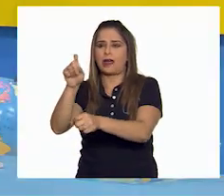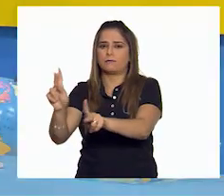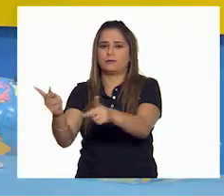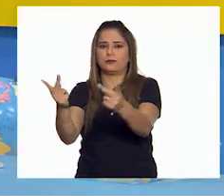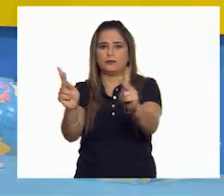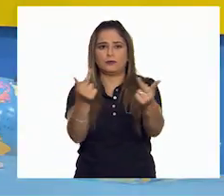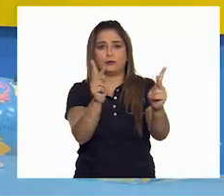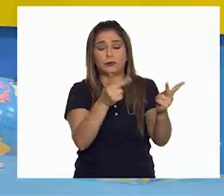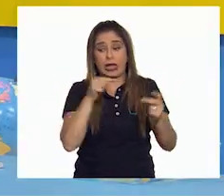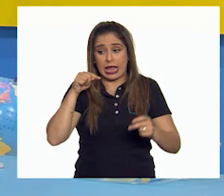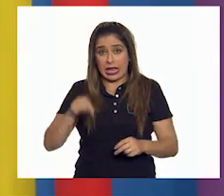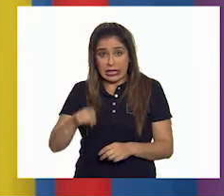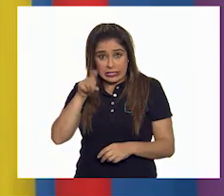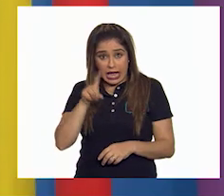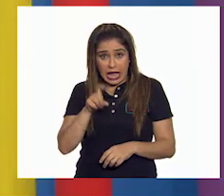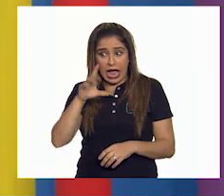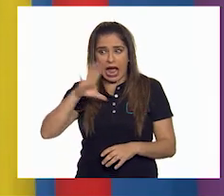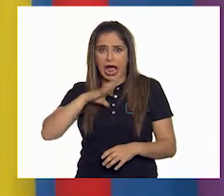mundo.